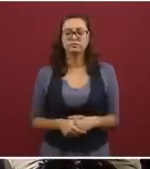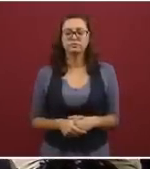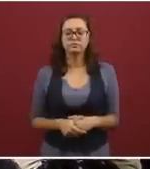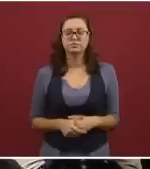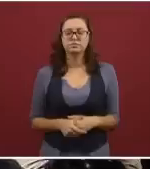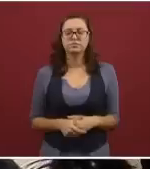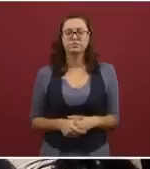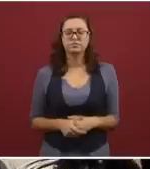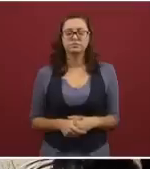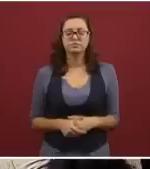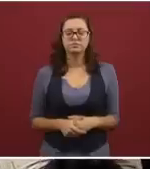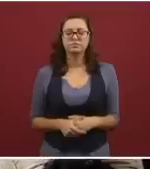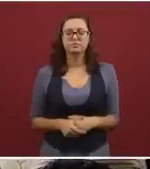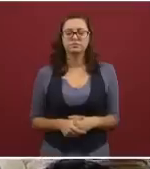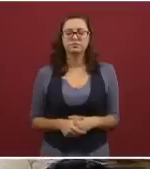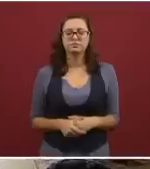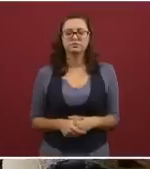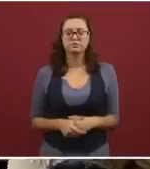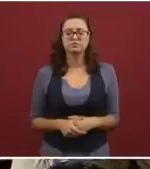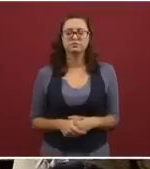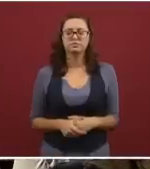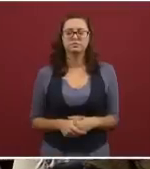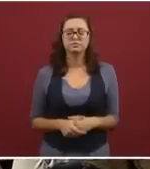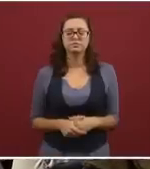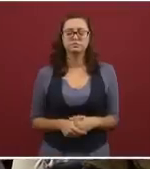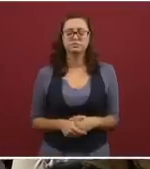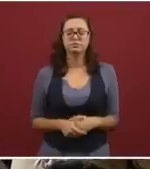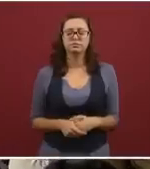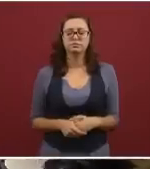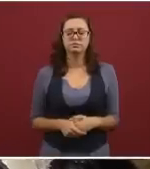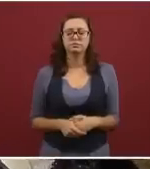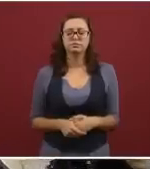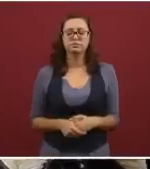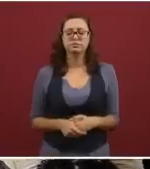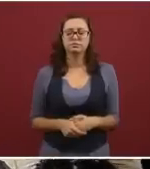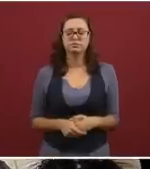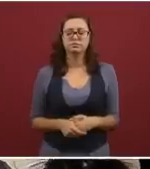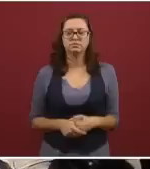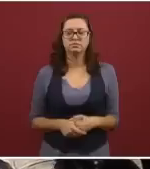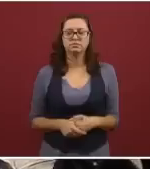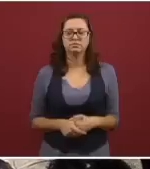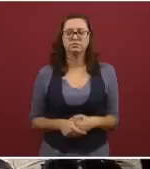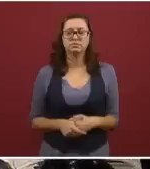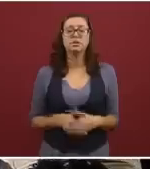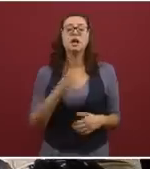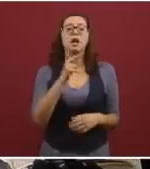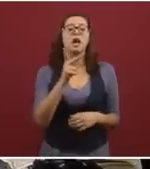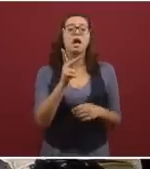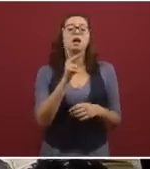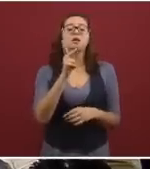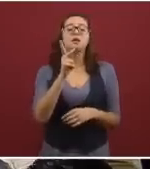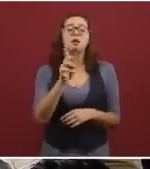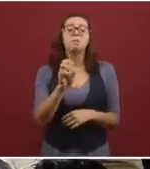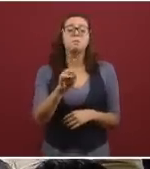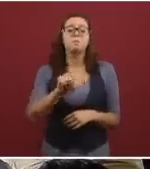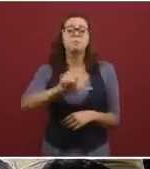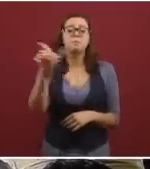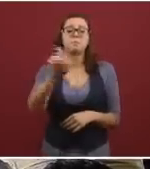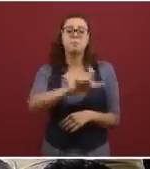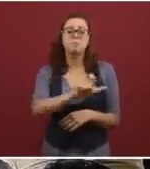tiene que ver con el número de empresas de la filial Pemex Comercio Internacional.